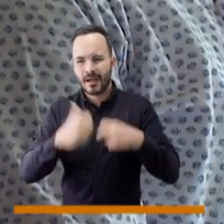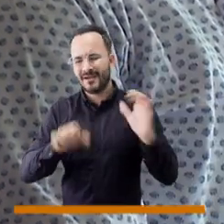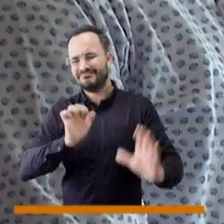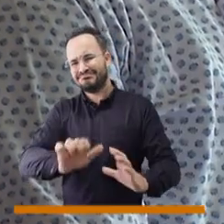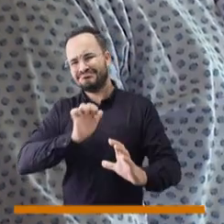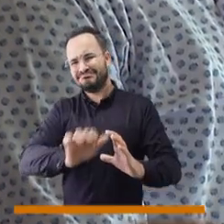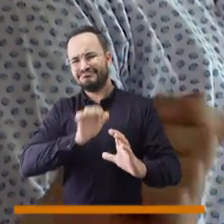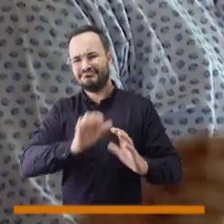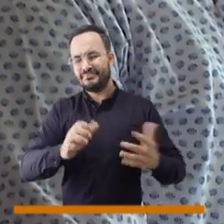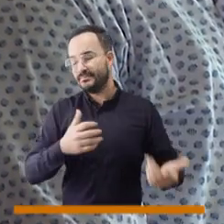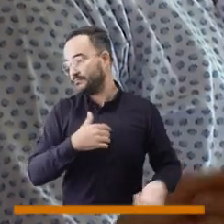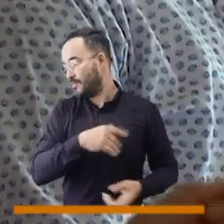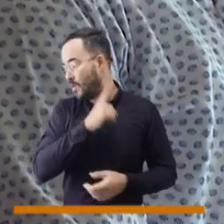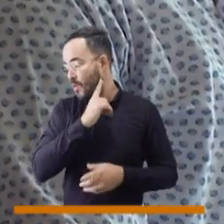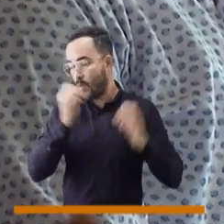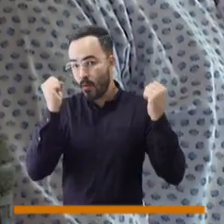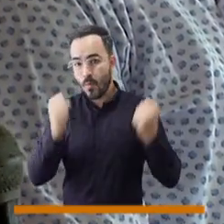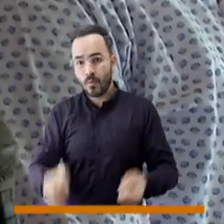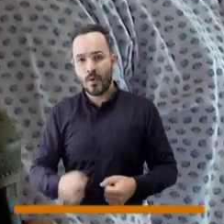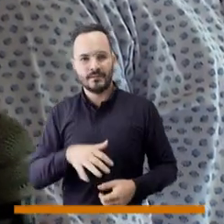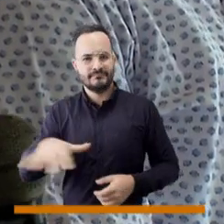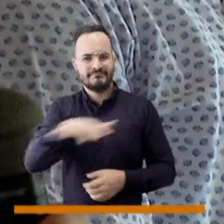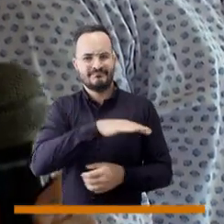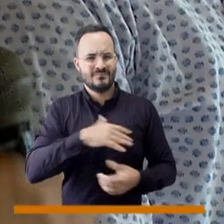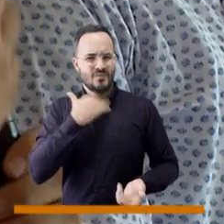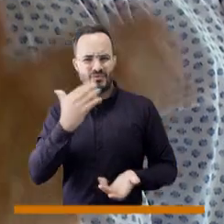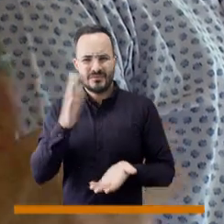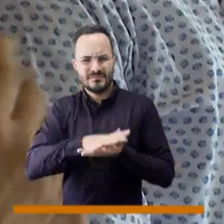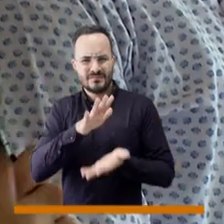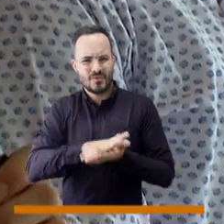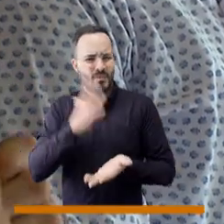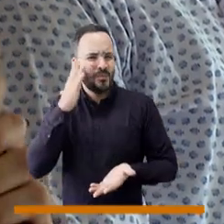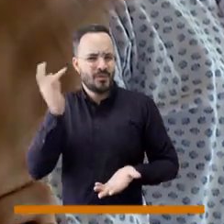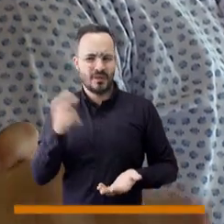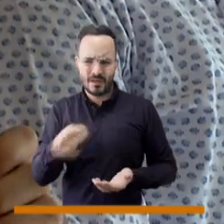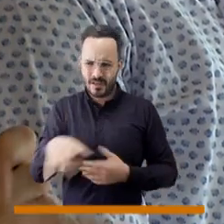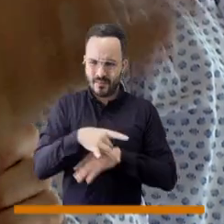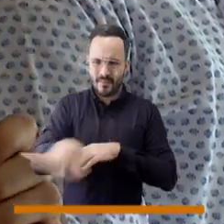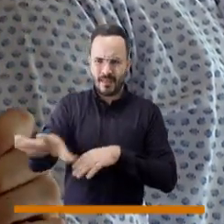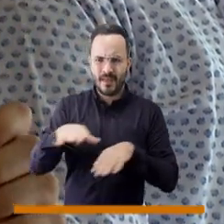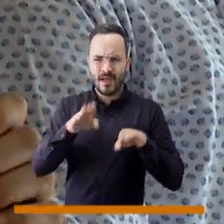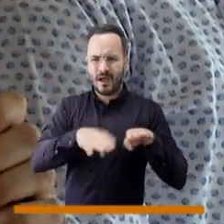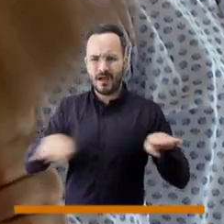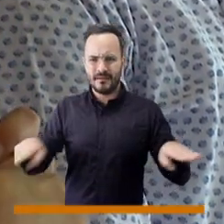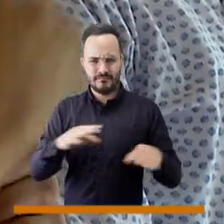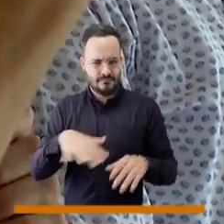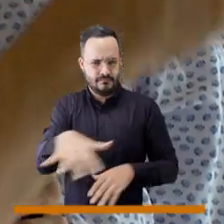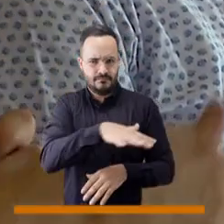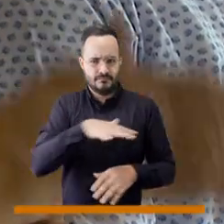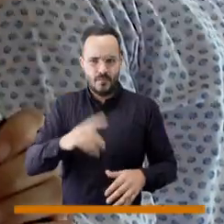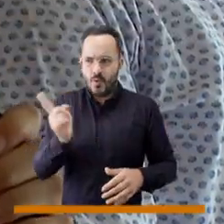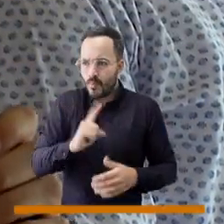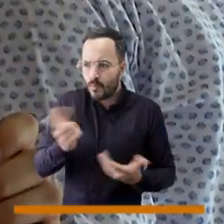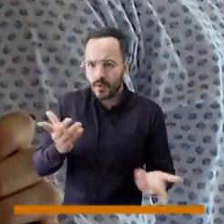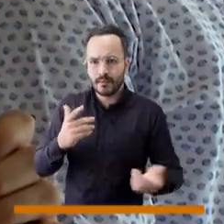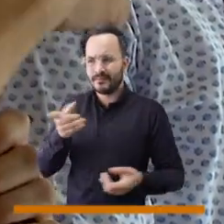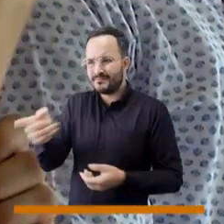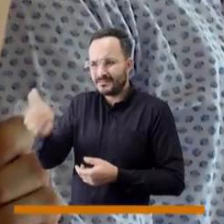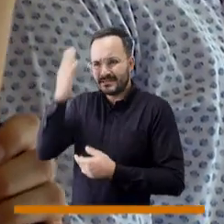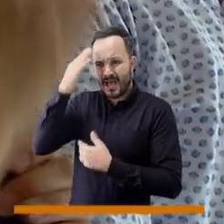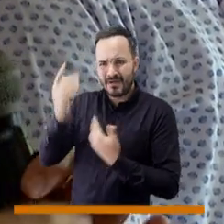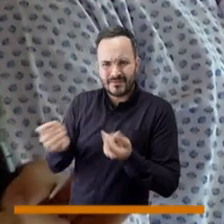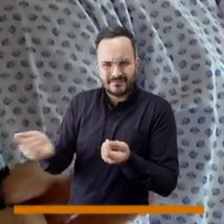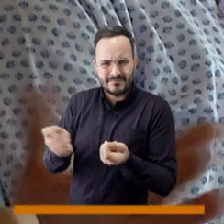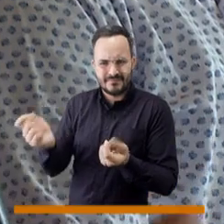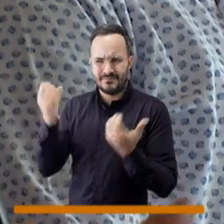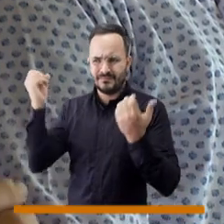de los carros acosando, saliendo. Yo no sé qué vamos a hacer. Yo no sé también por qué permiten el parqueo de los de rumba en esta zona aquí